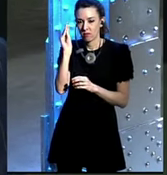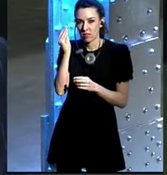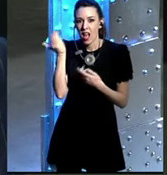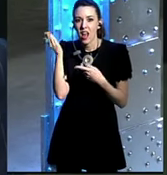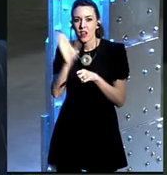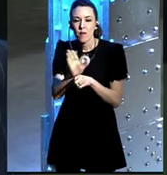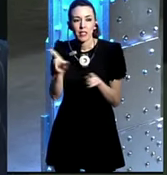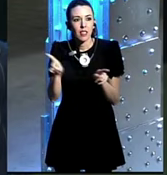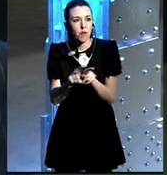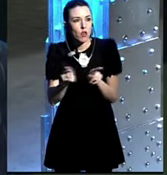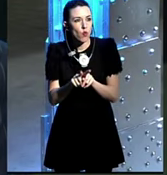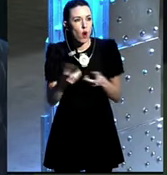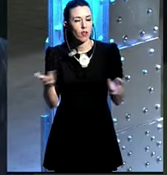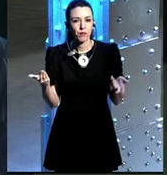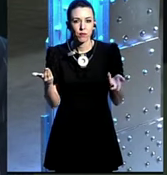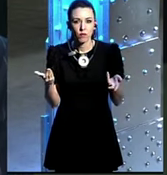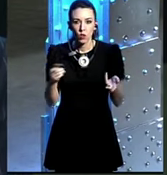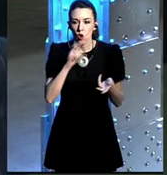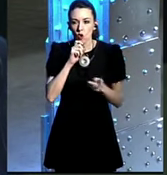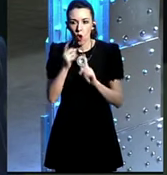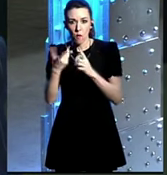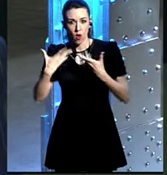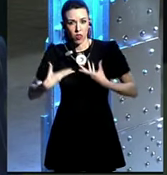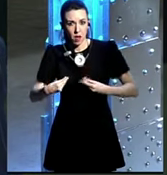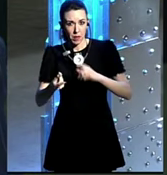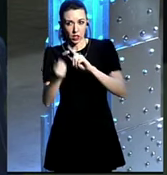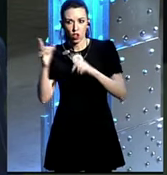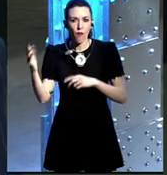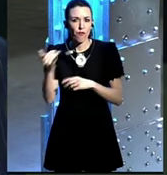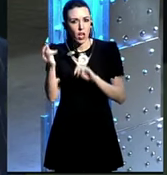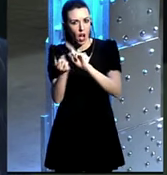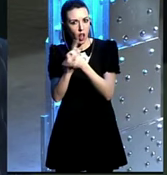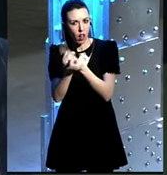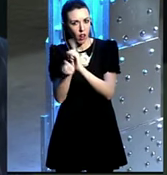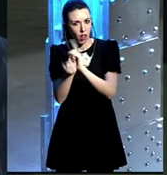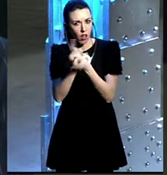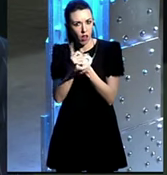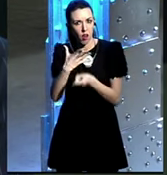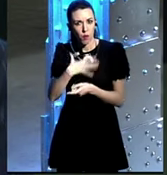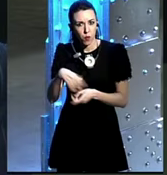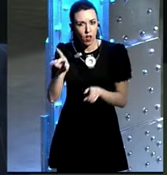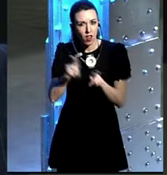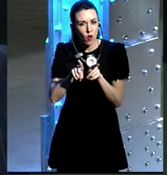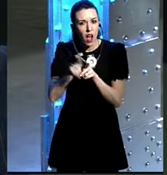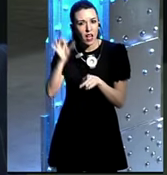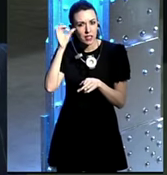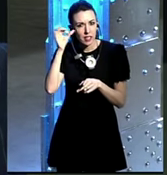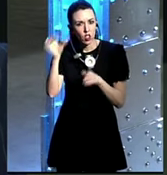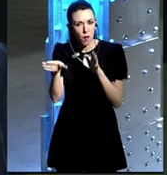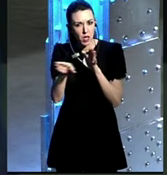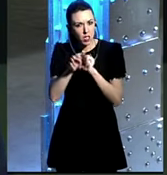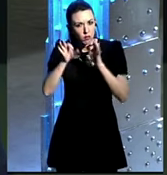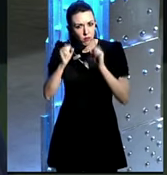Representaban cómo puede variar esta depresión fija. El síndrome es muy